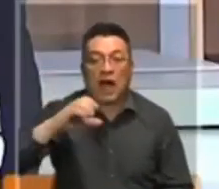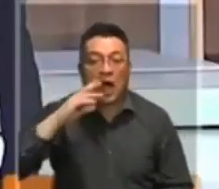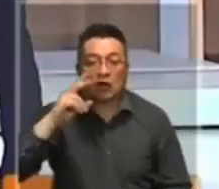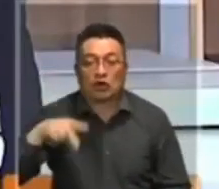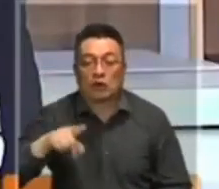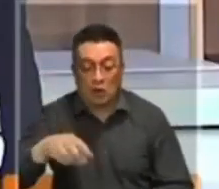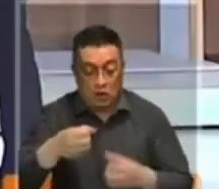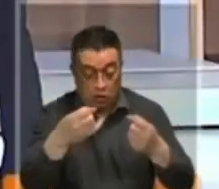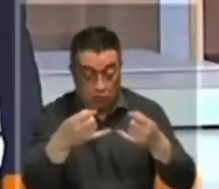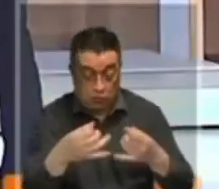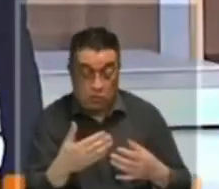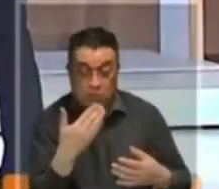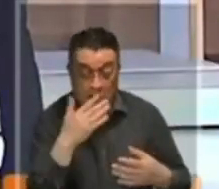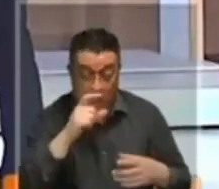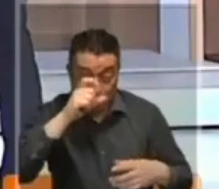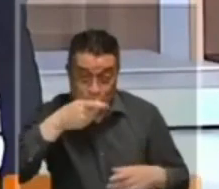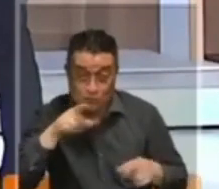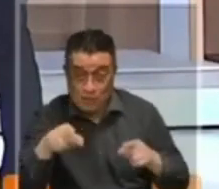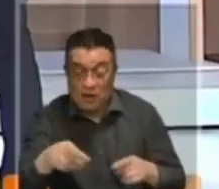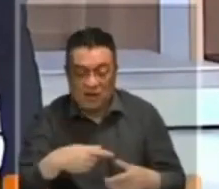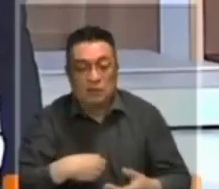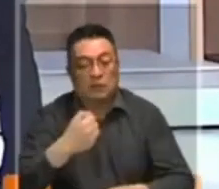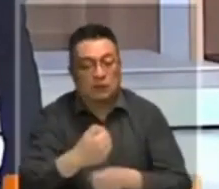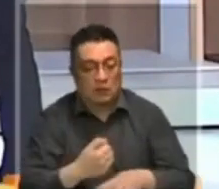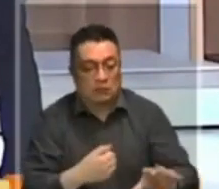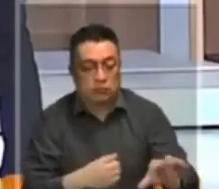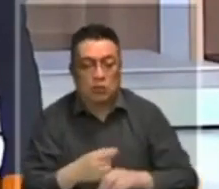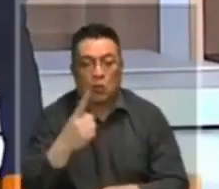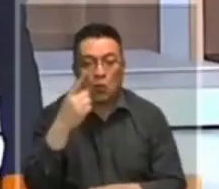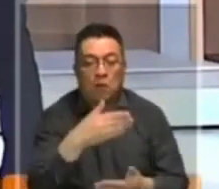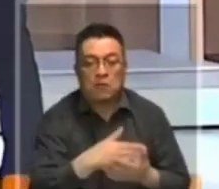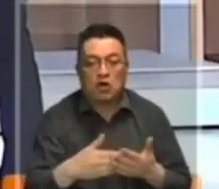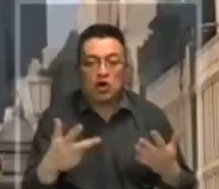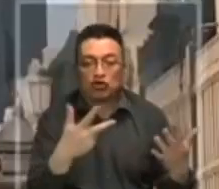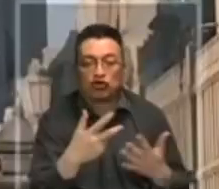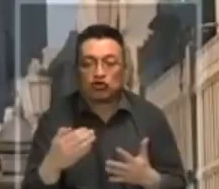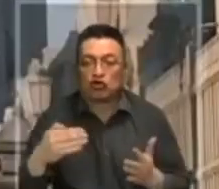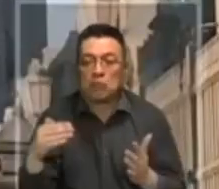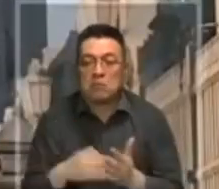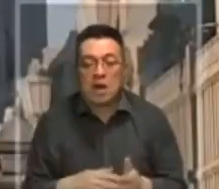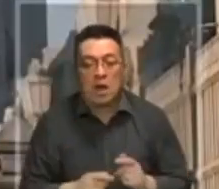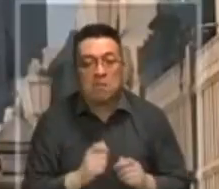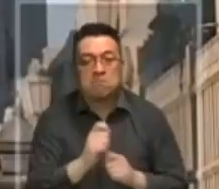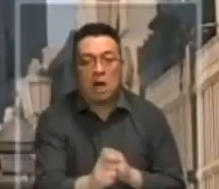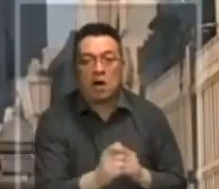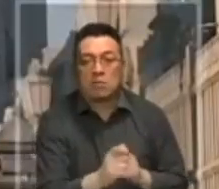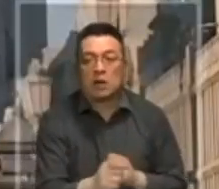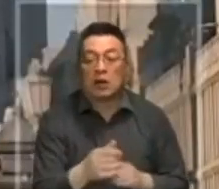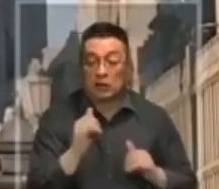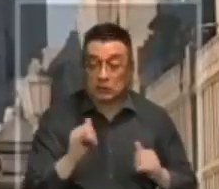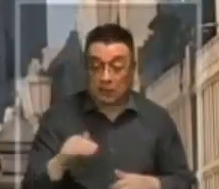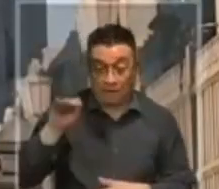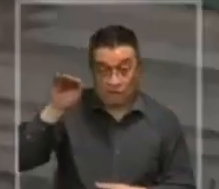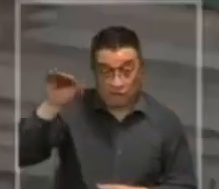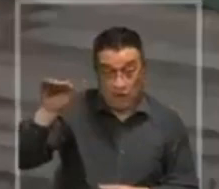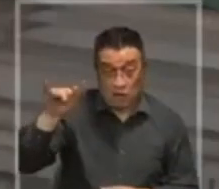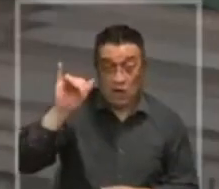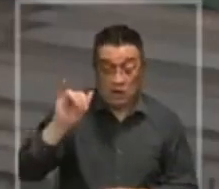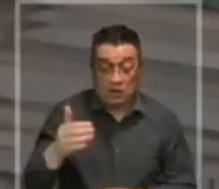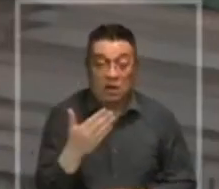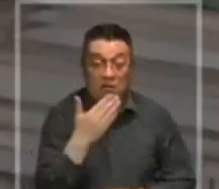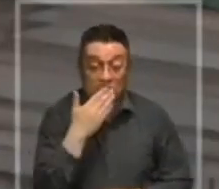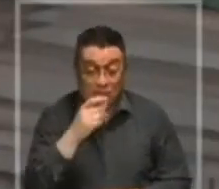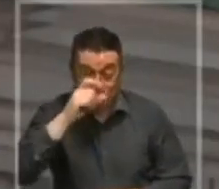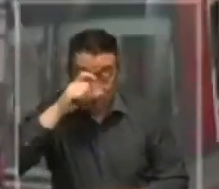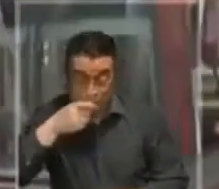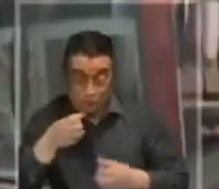numeróloga, contrata los servicios alrededor de 1.800.000 pesos, es la cifra. Es cierto que tanto los bancos como los numerólogos